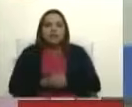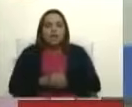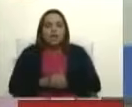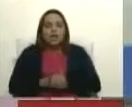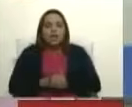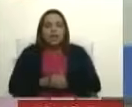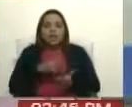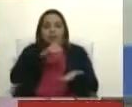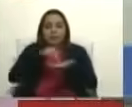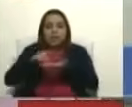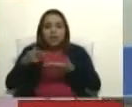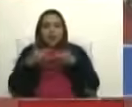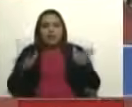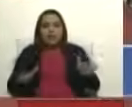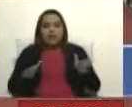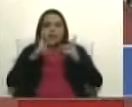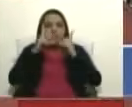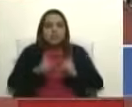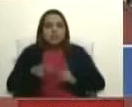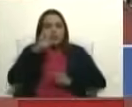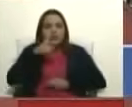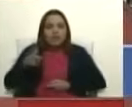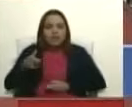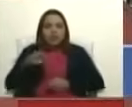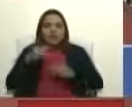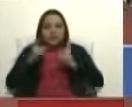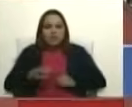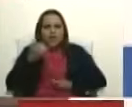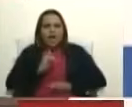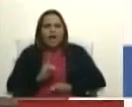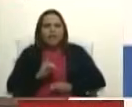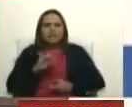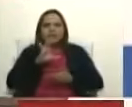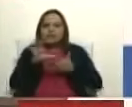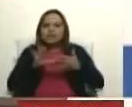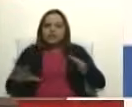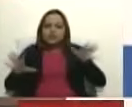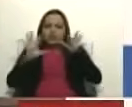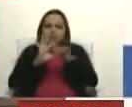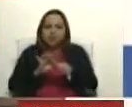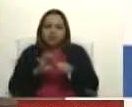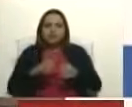de ciudadanos y ciudadanas cuyas decisiones serán de carácter vinculante.